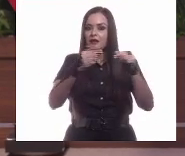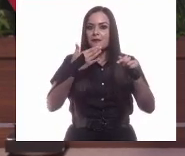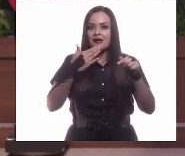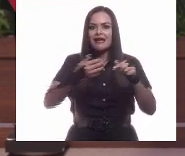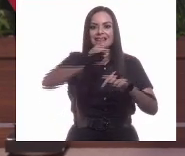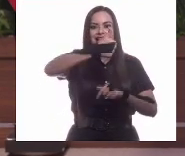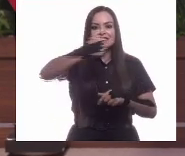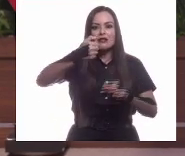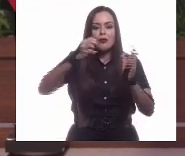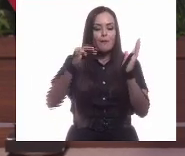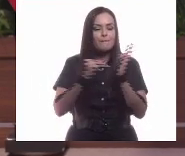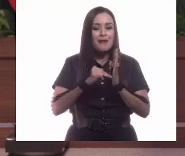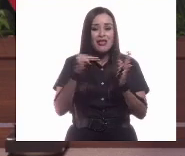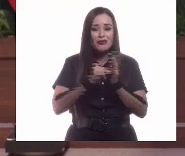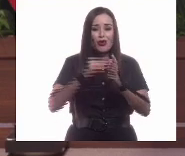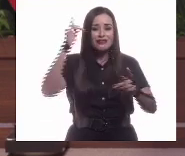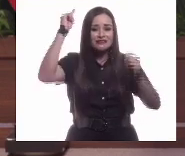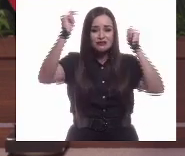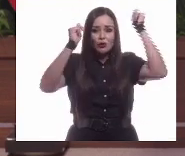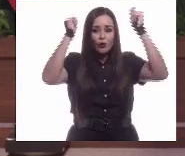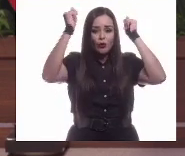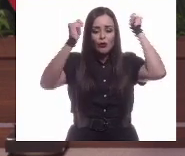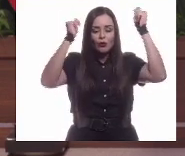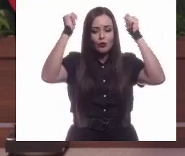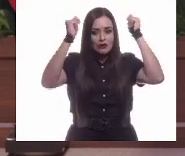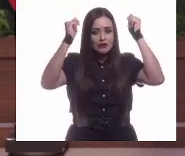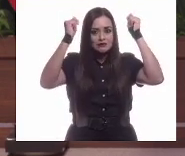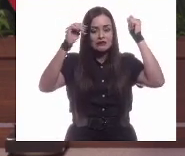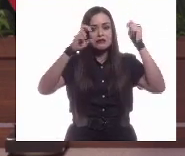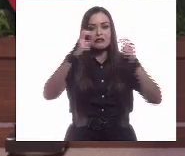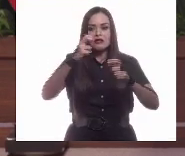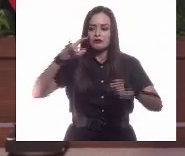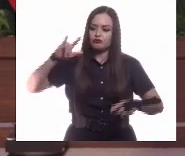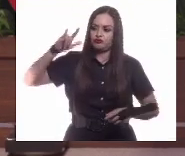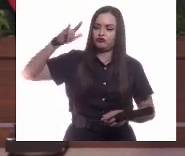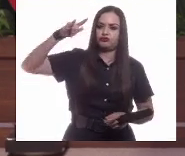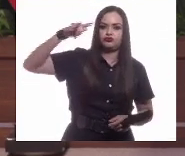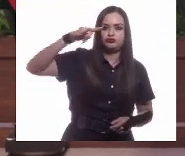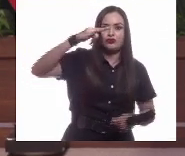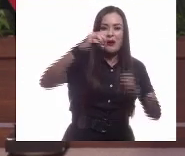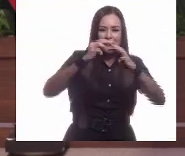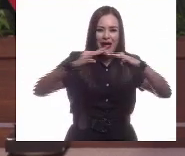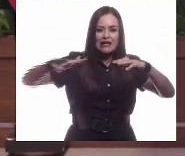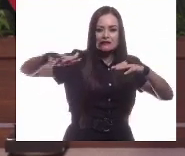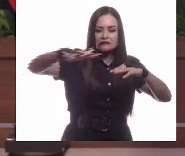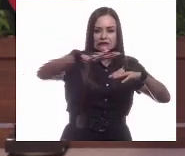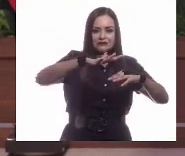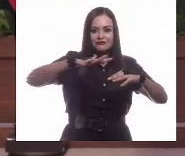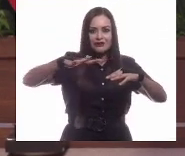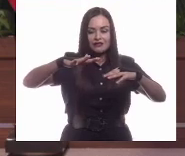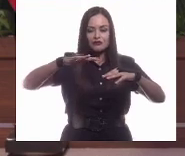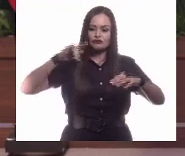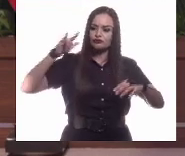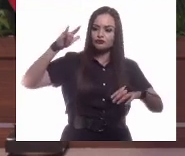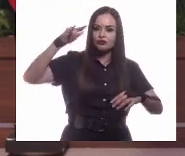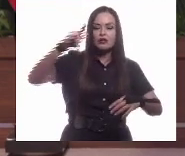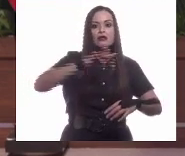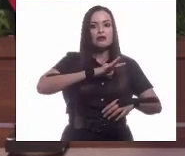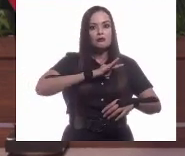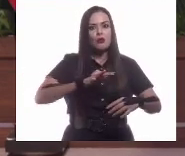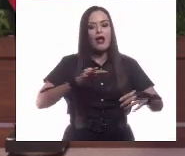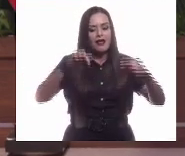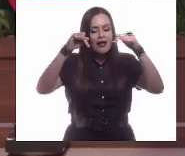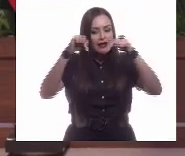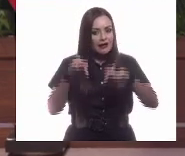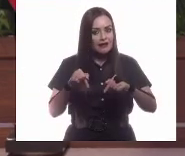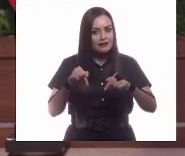600 millones de turistas y cuya ubicación geográfica en el litoral del Pacífico nos posiciona a nosotros como el destino mexicano